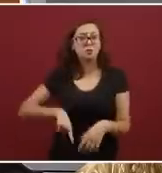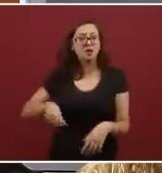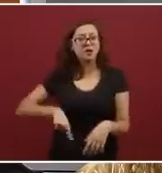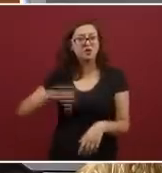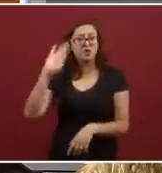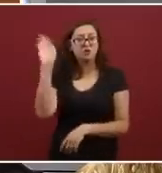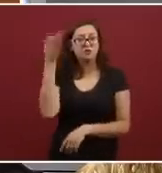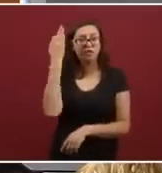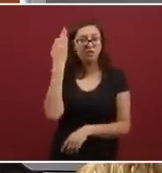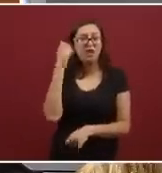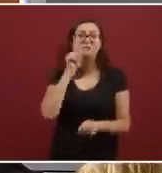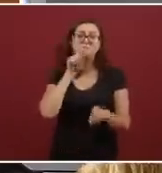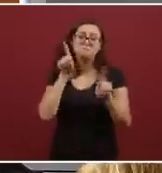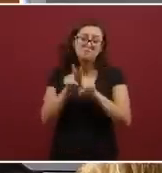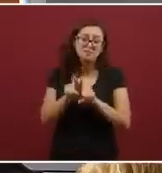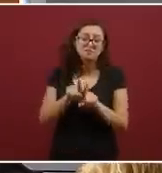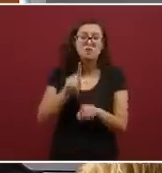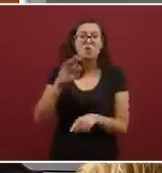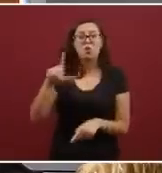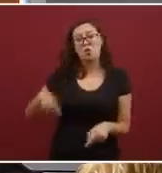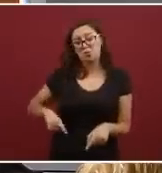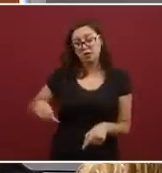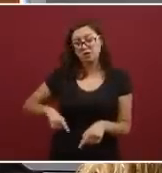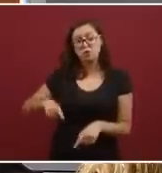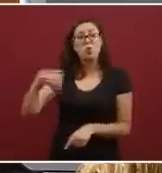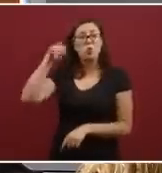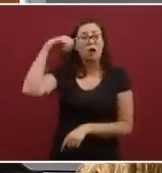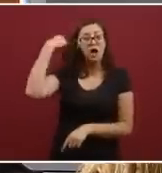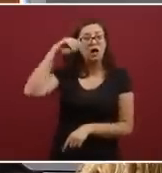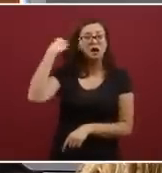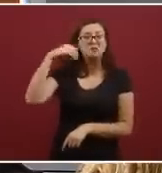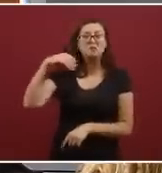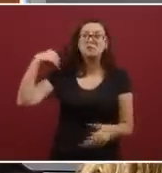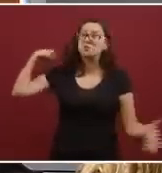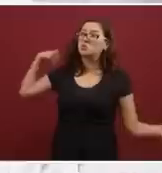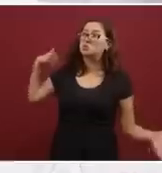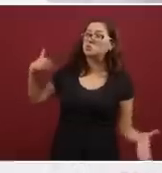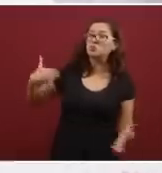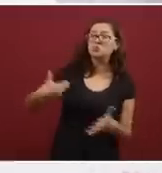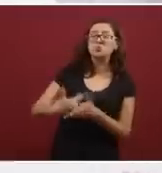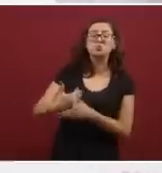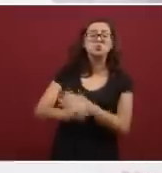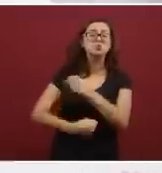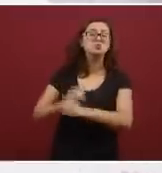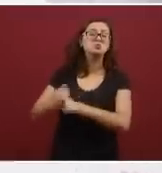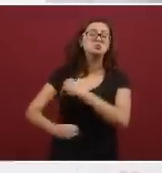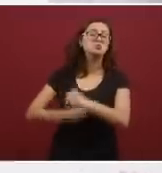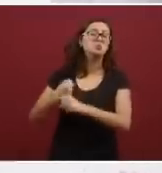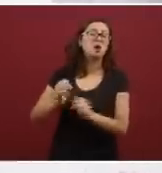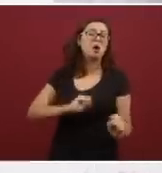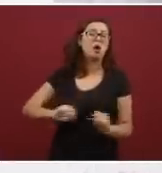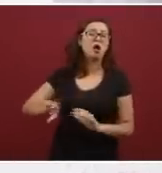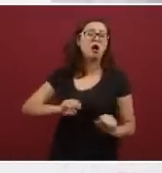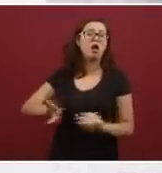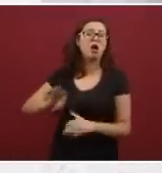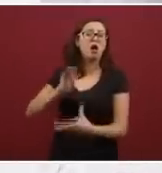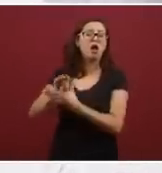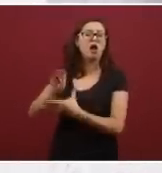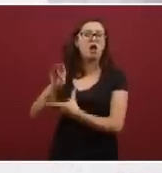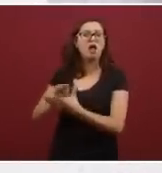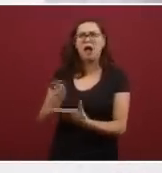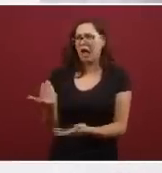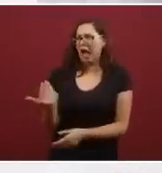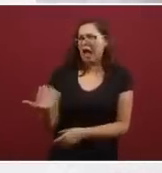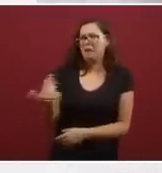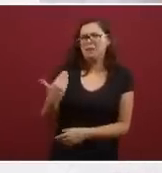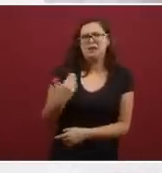por nuestro propio gobierno del estado. En estos días recibimos la noticia de que somos beneficiarios con este